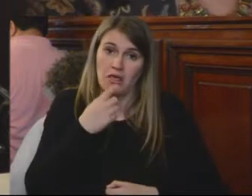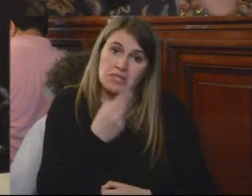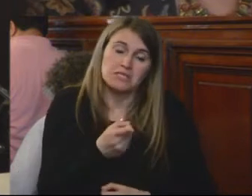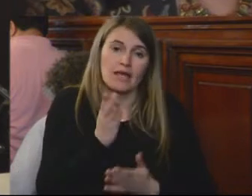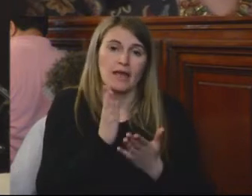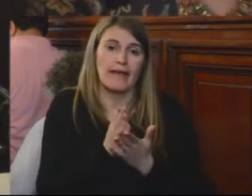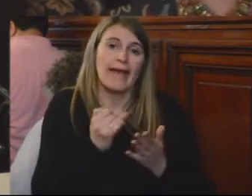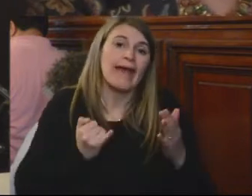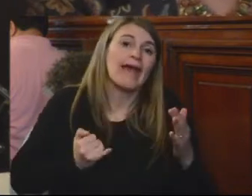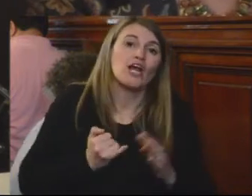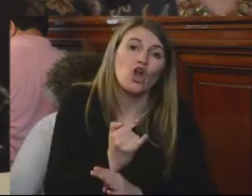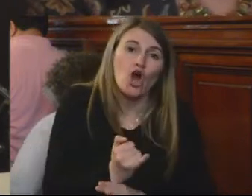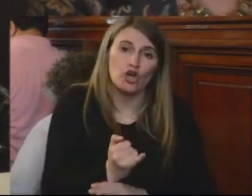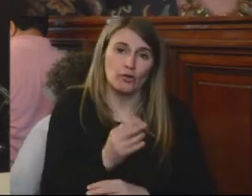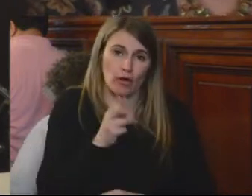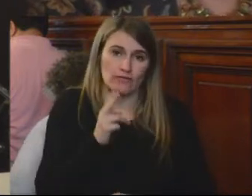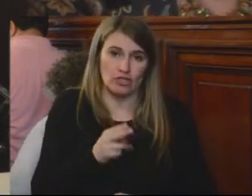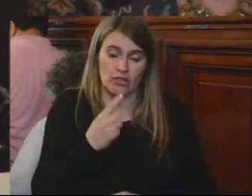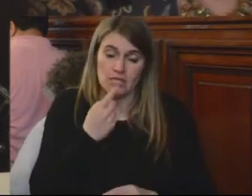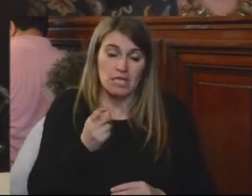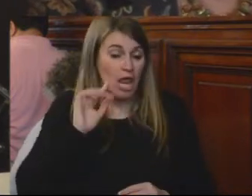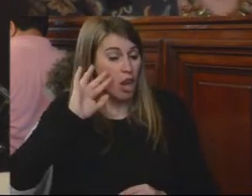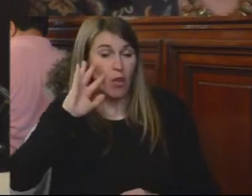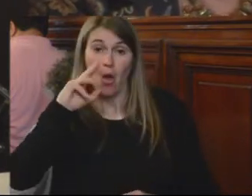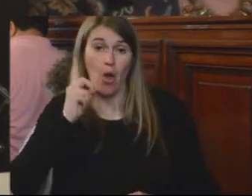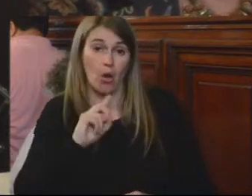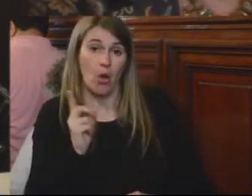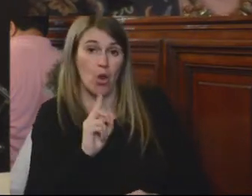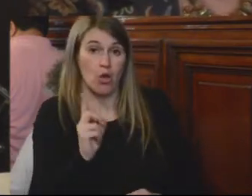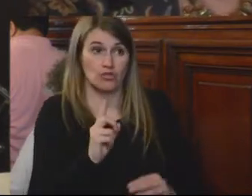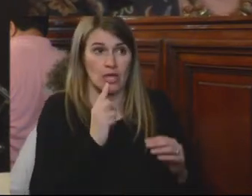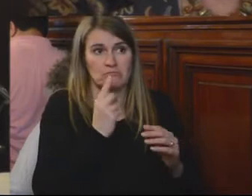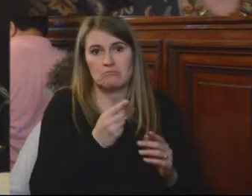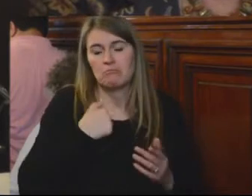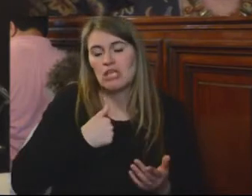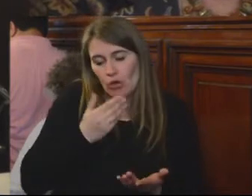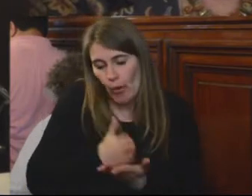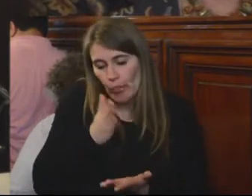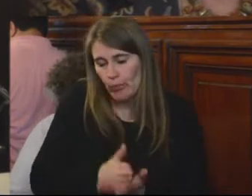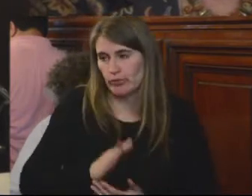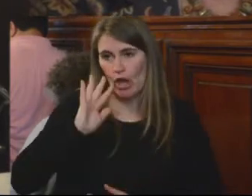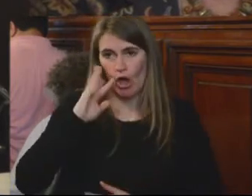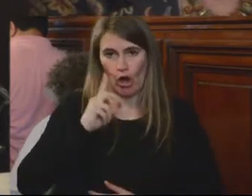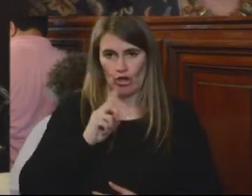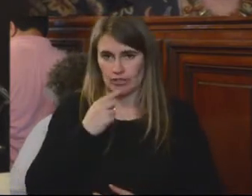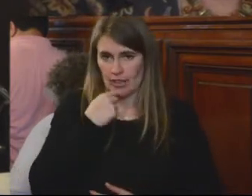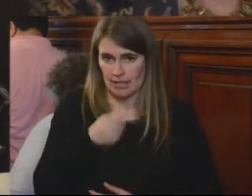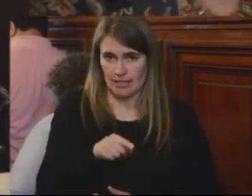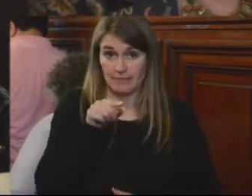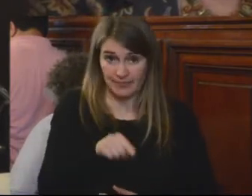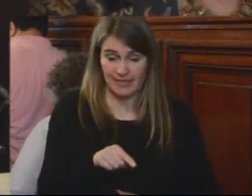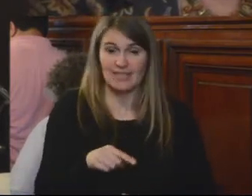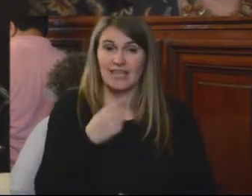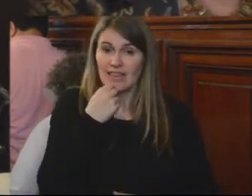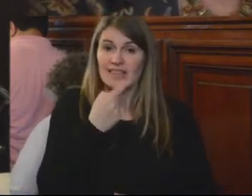como error de prohibición es decir que no conocían la ilicitud de su conducta esto sucedió en la sentencia por el